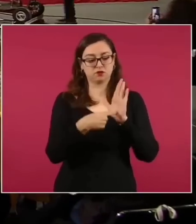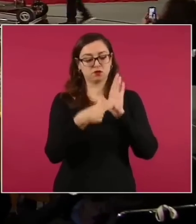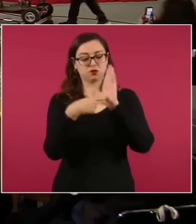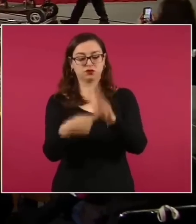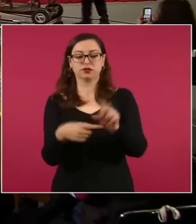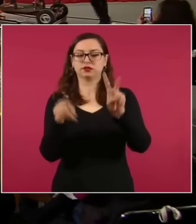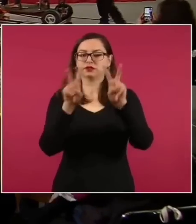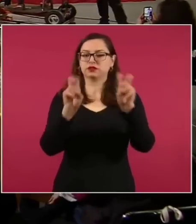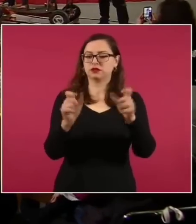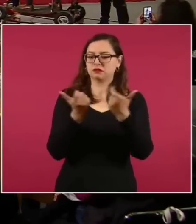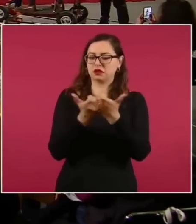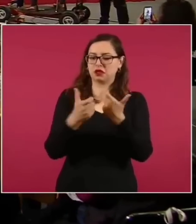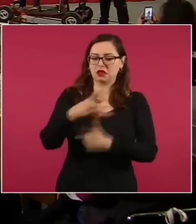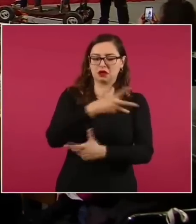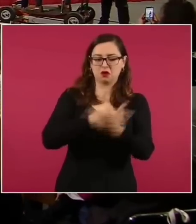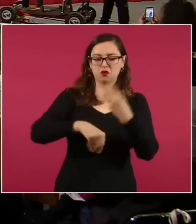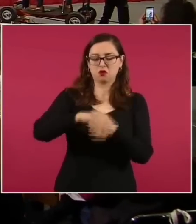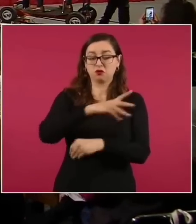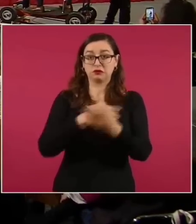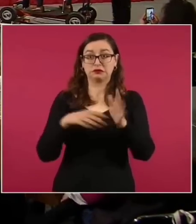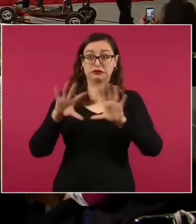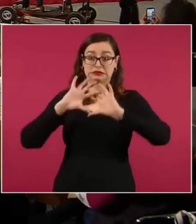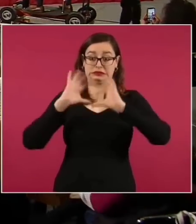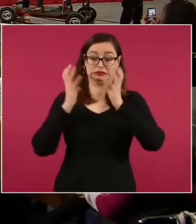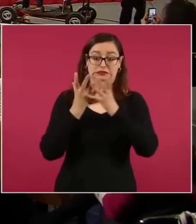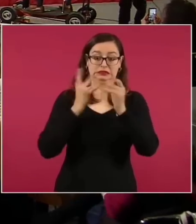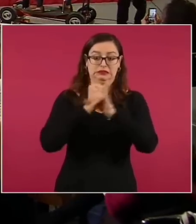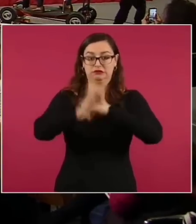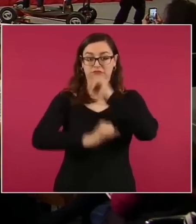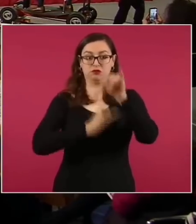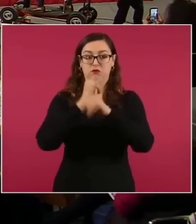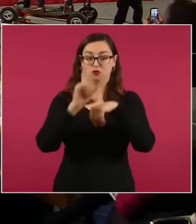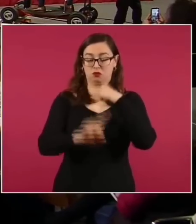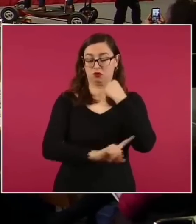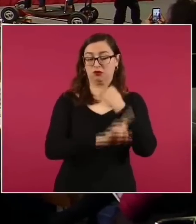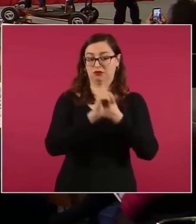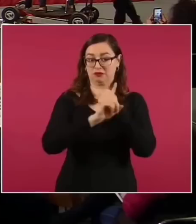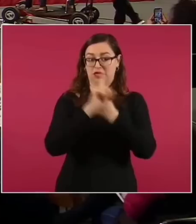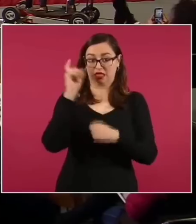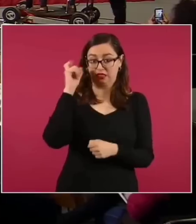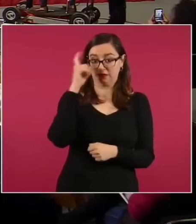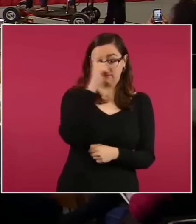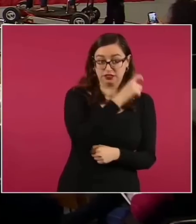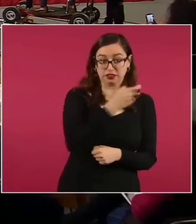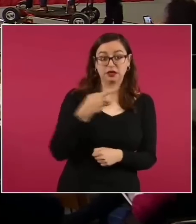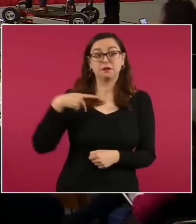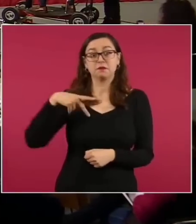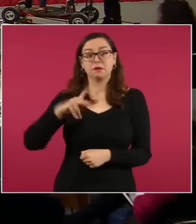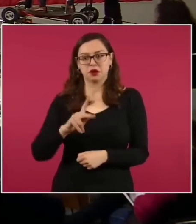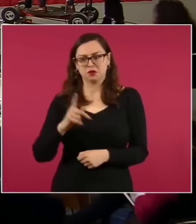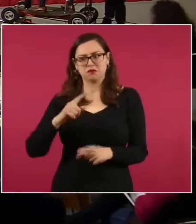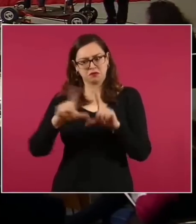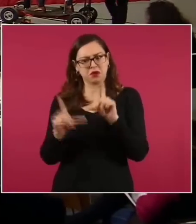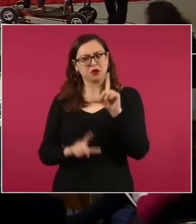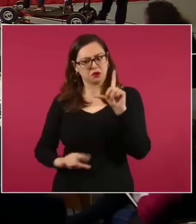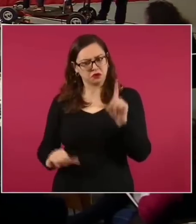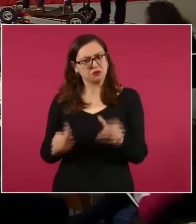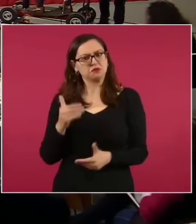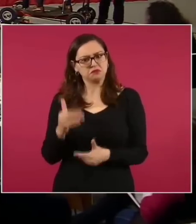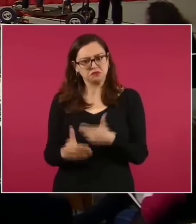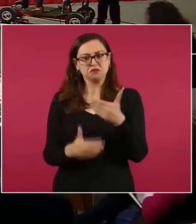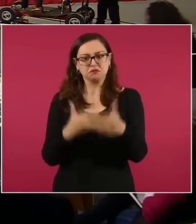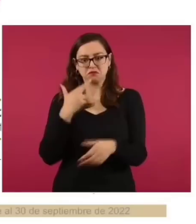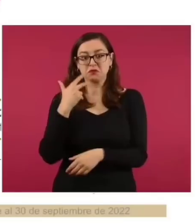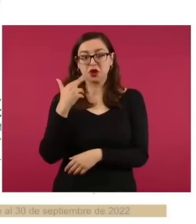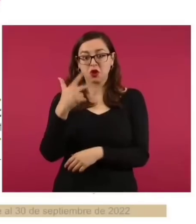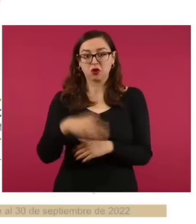tenemos resultados positivos muestra de ello Es que según datos del Instituto Mexicano del Seguro Social durante